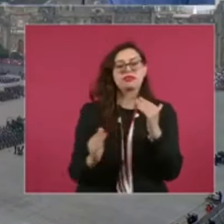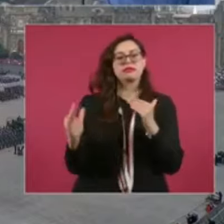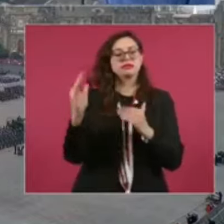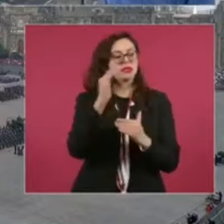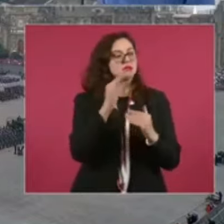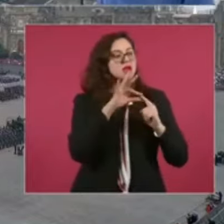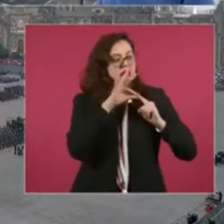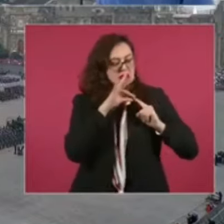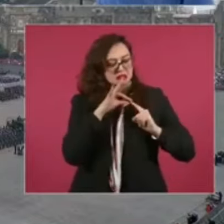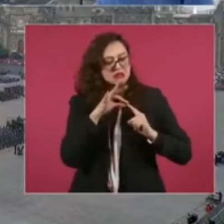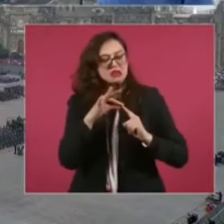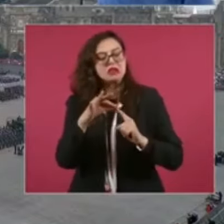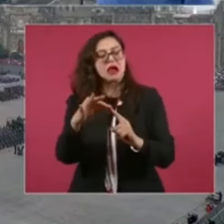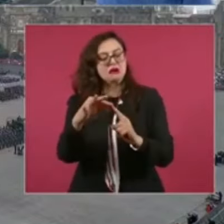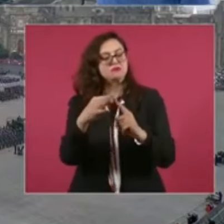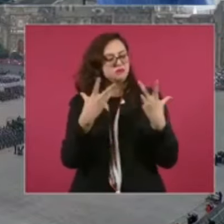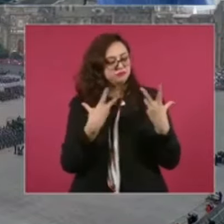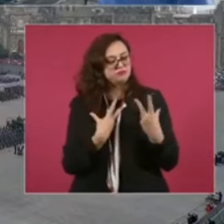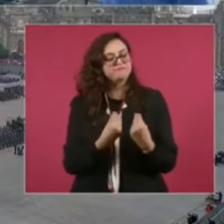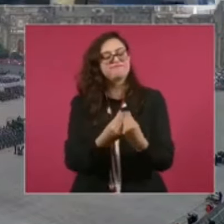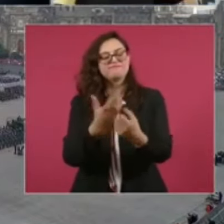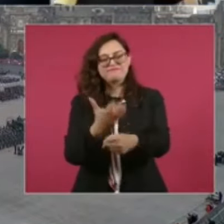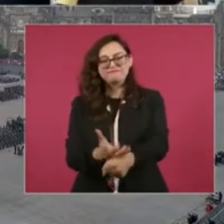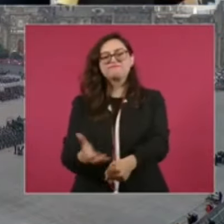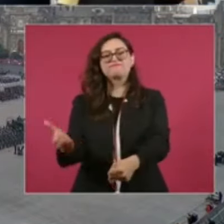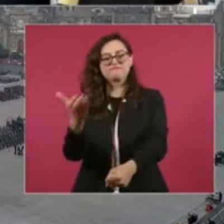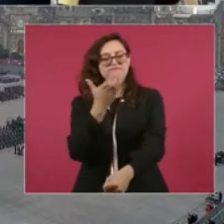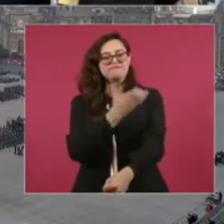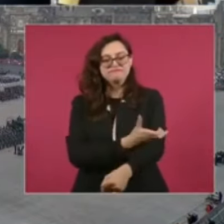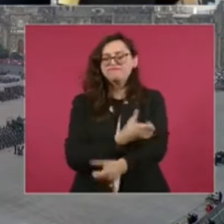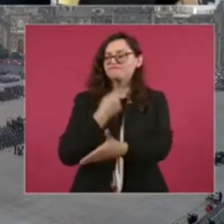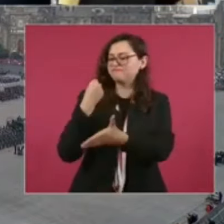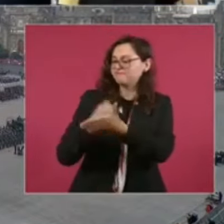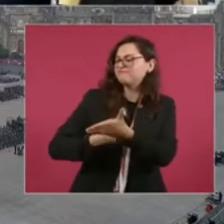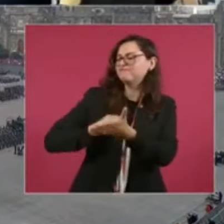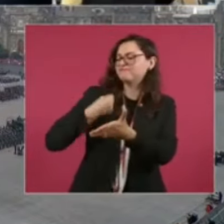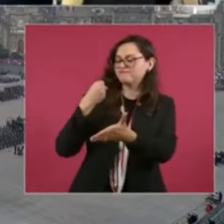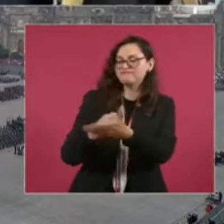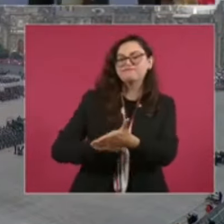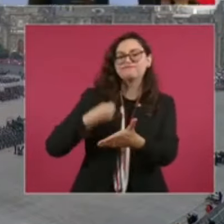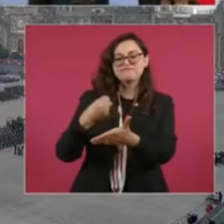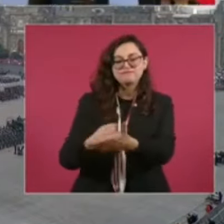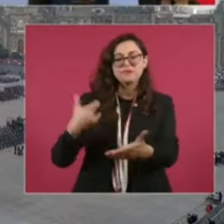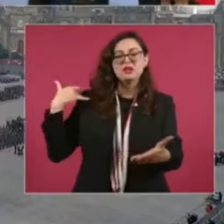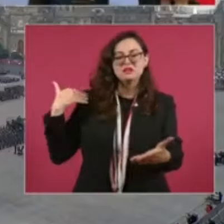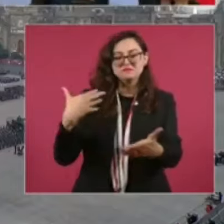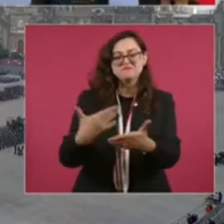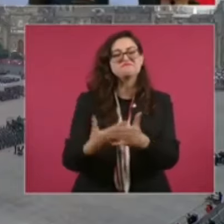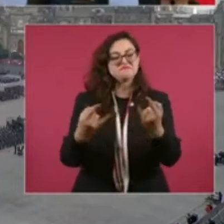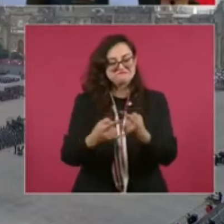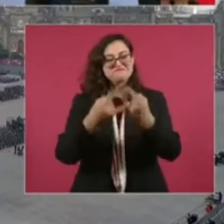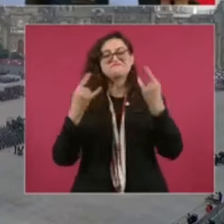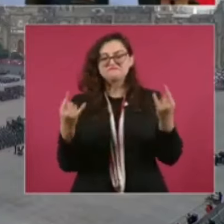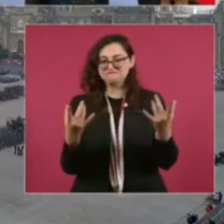guiarnos y permitirnos el honor de acompañarle en su incansable travesía, haciendo historia